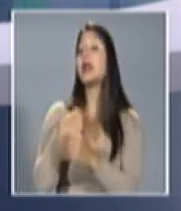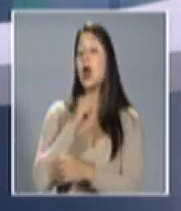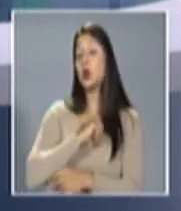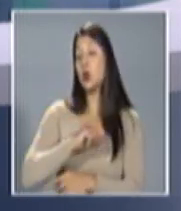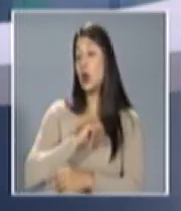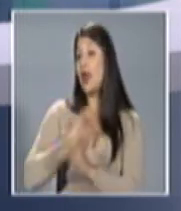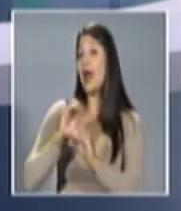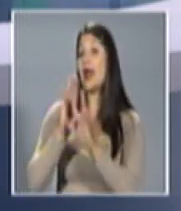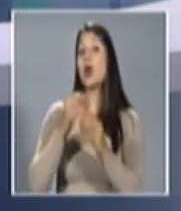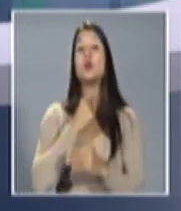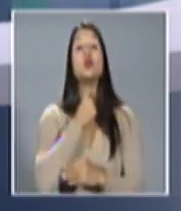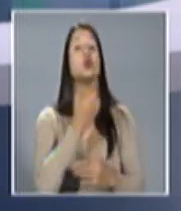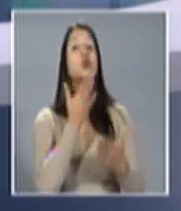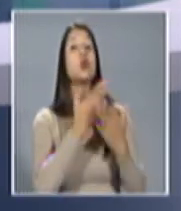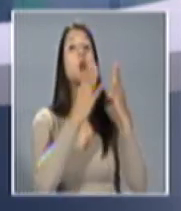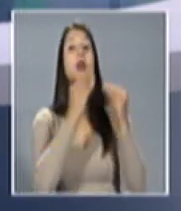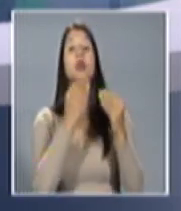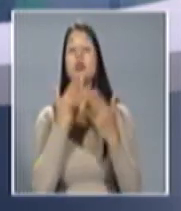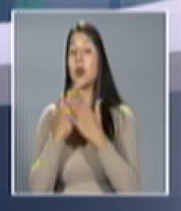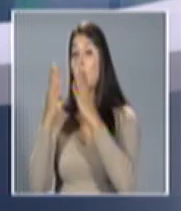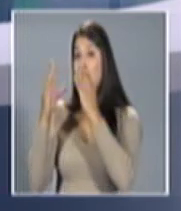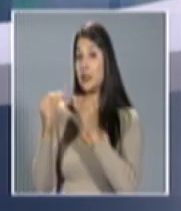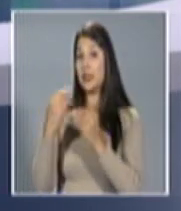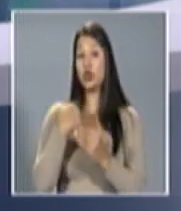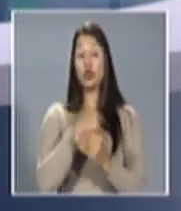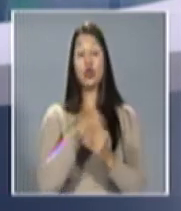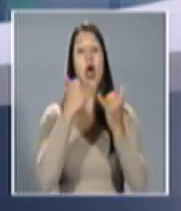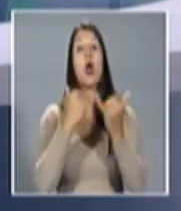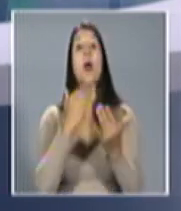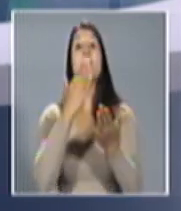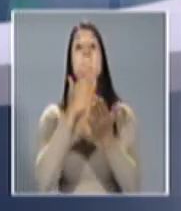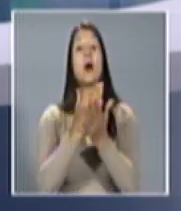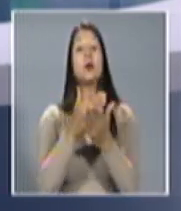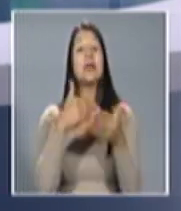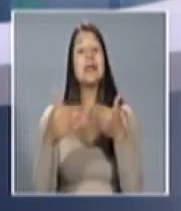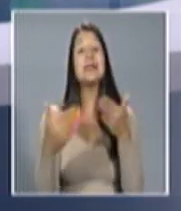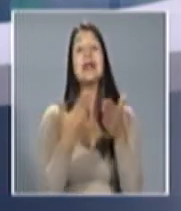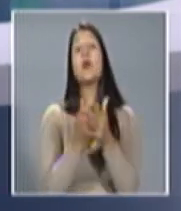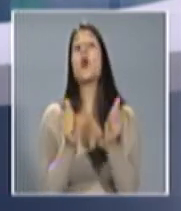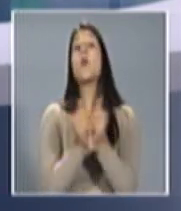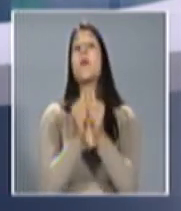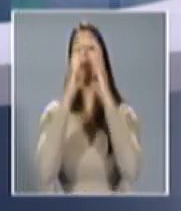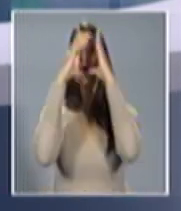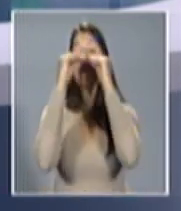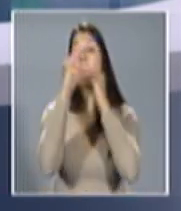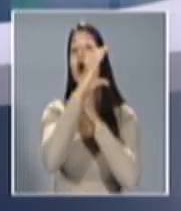supuesto. Con mucho gusto, buenas noches. Buenas noches. Nosotros hacemos una pausa comercial, enseguida volvemos con más de Costa Rica Noticias.